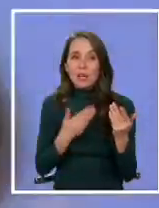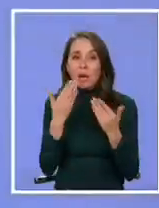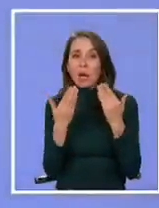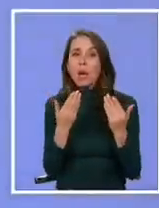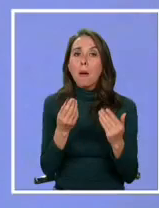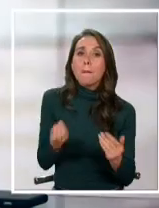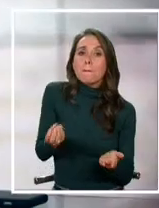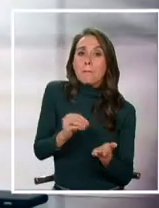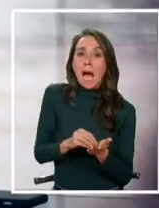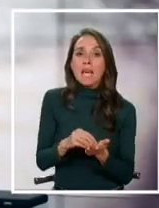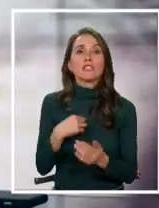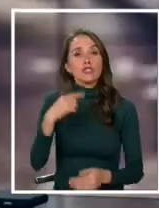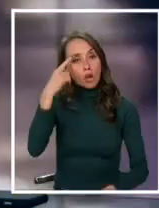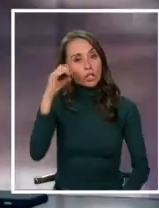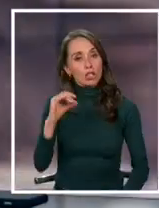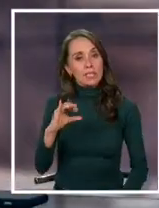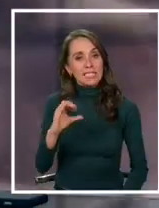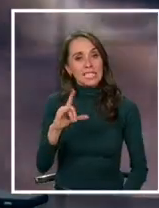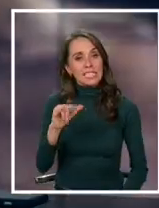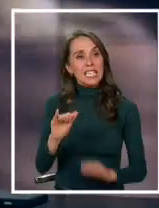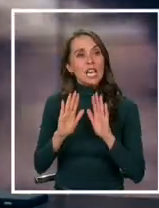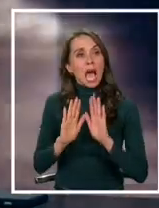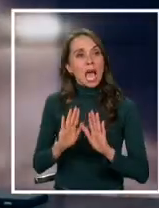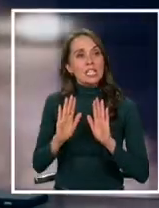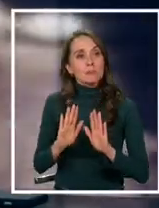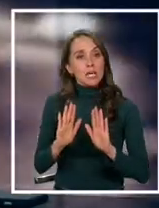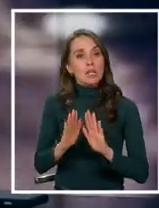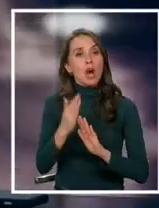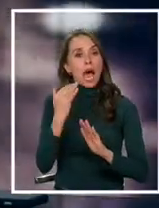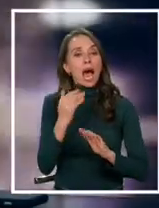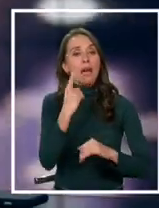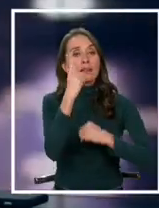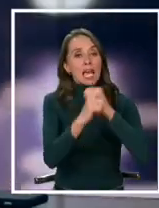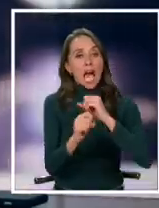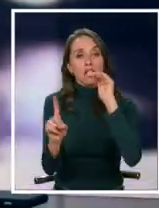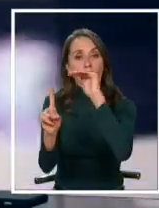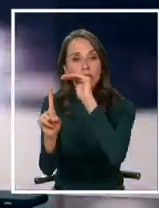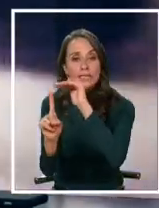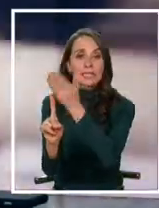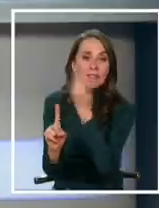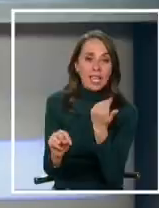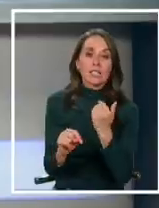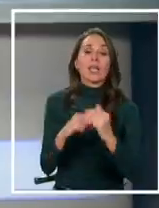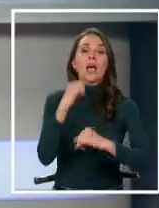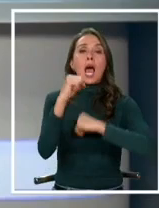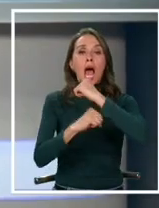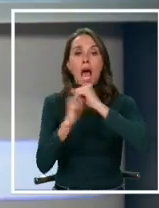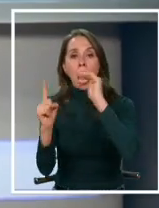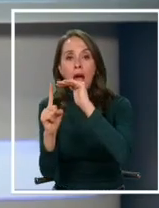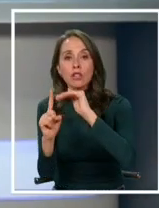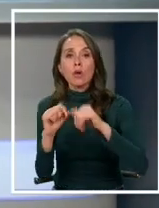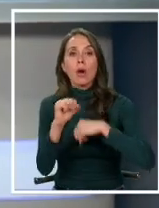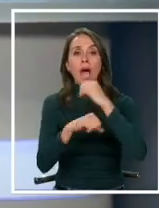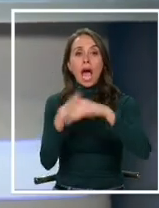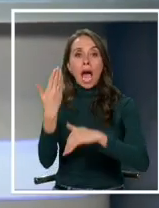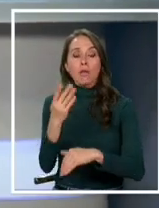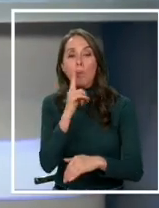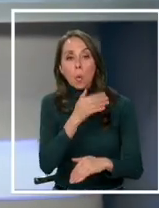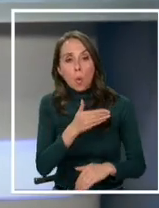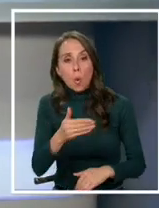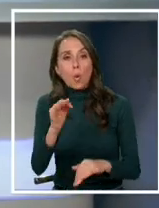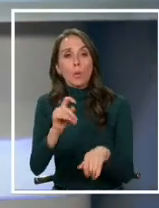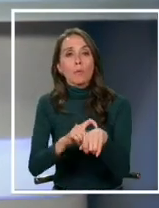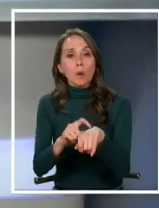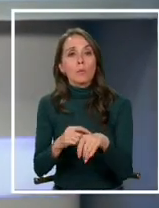ul yo creo que esperó yo creo que la estaban llamando año tras año hasta que creo que era el momento